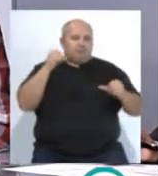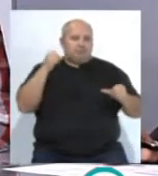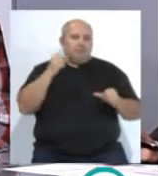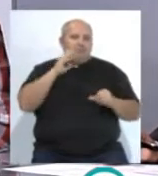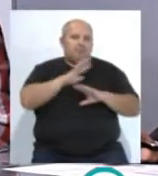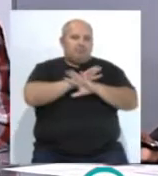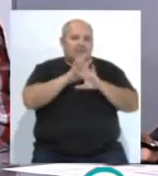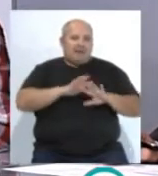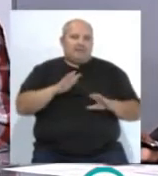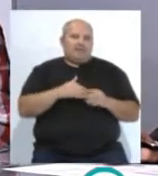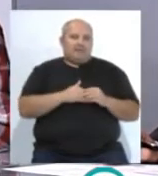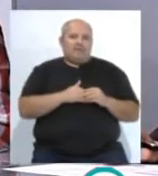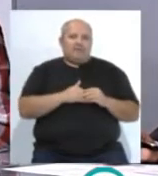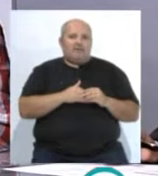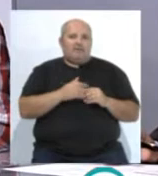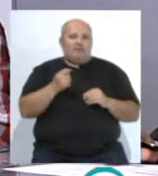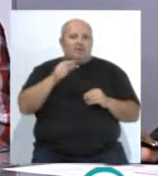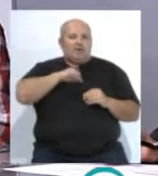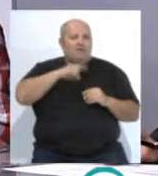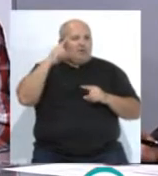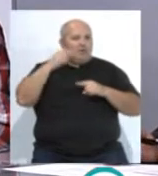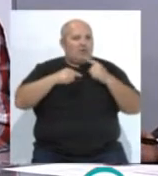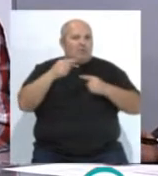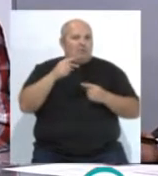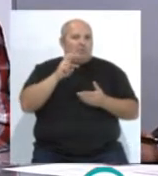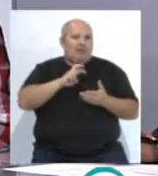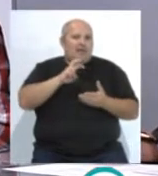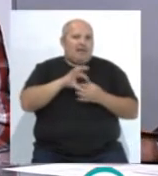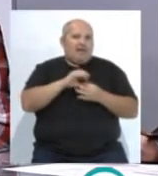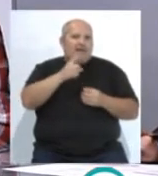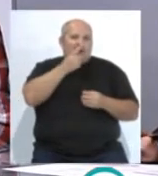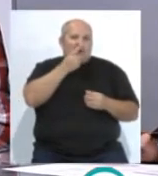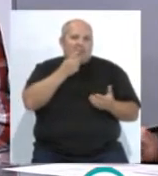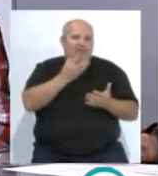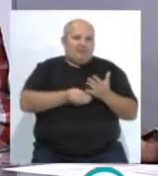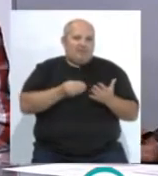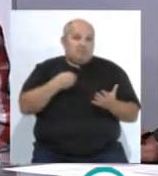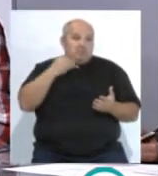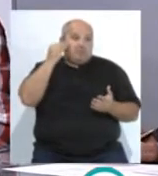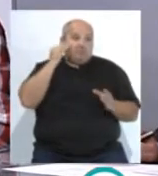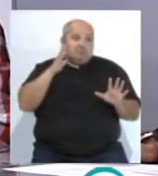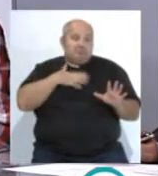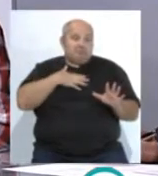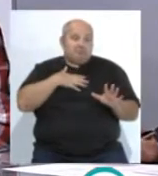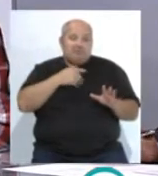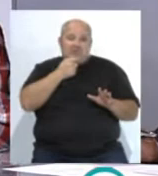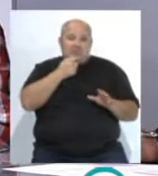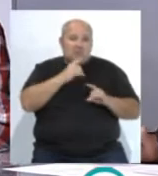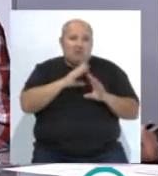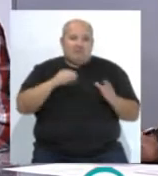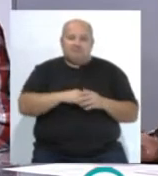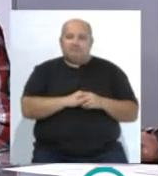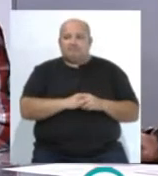me parece poco consecuente que hiciera esos errores a posta, ¿no? Por eso yo en el tema arbitral lo tengo muy